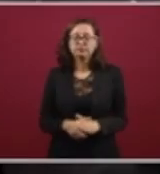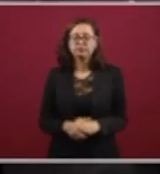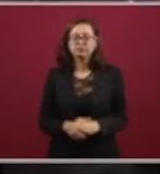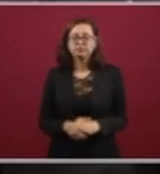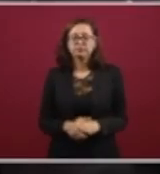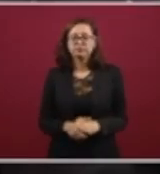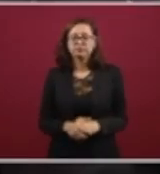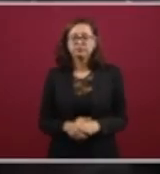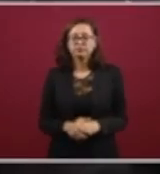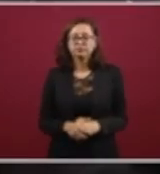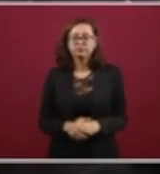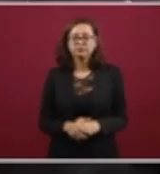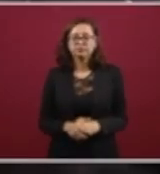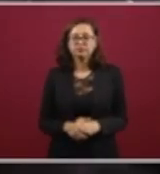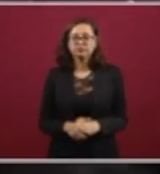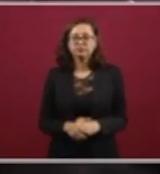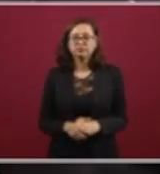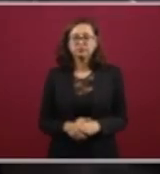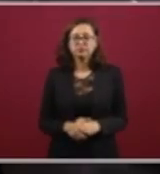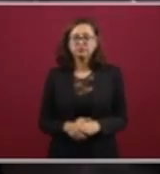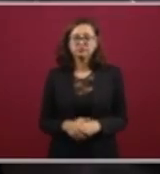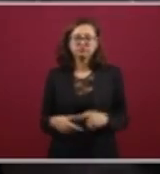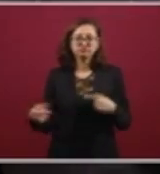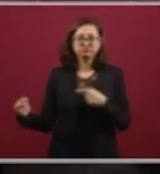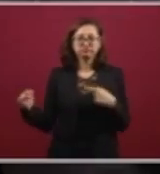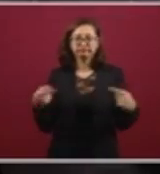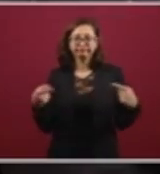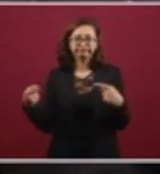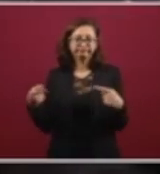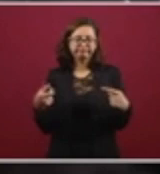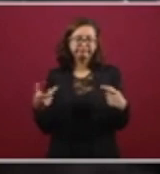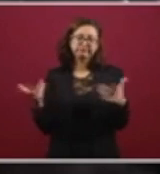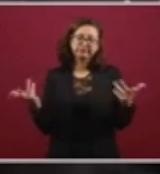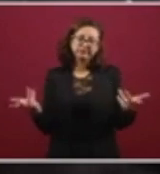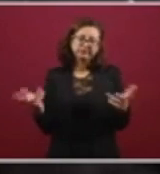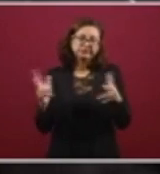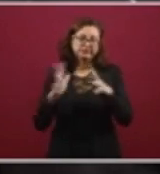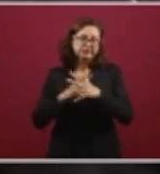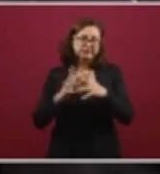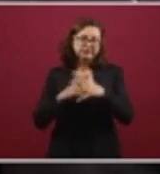ejército, en este enfrentamiento. También